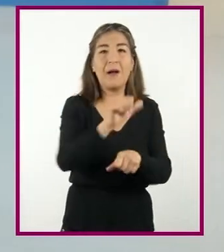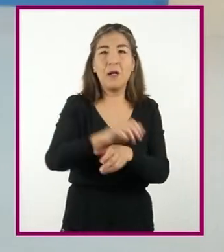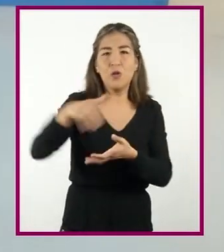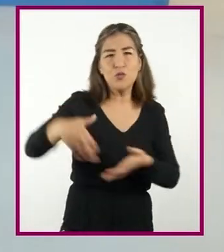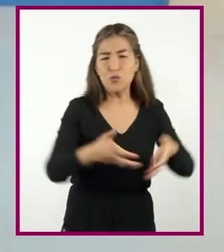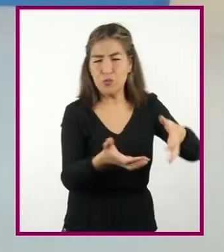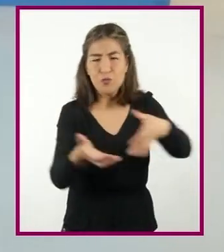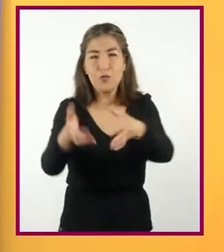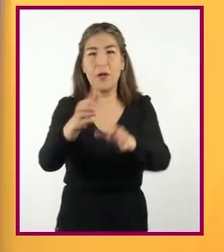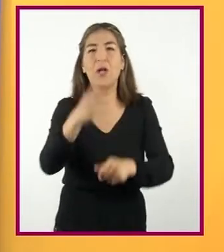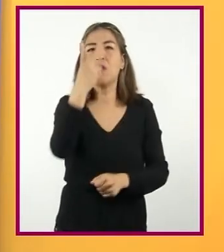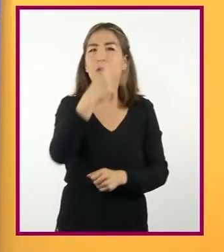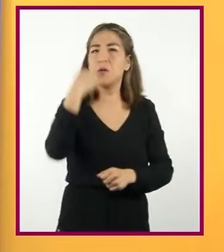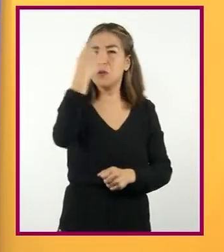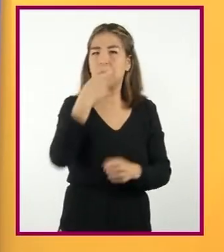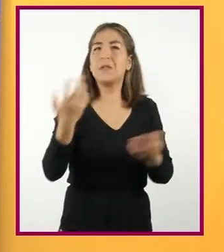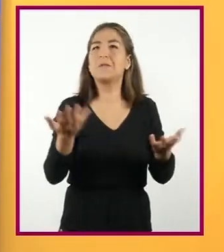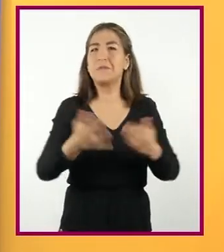dos horas?